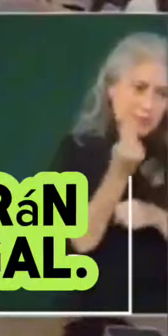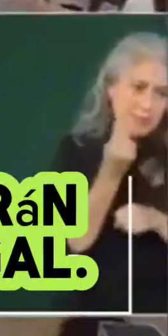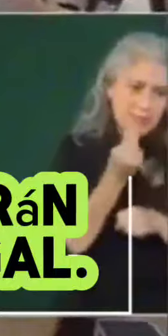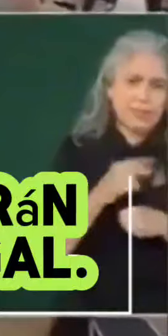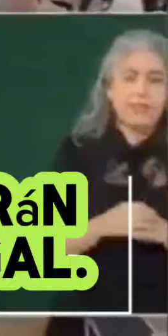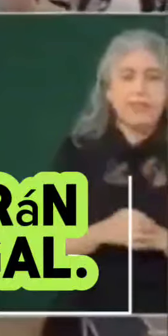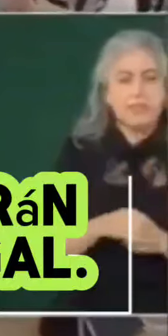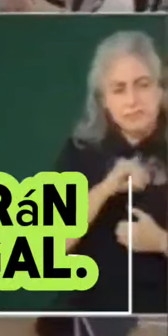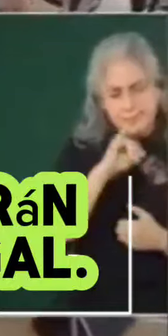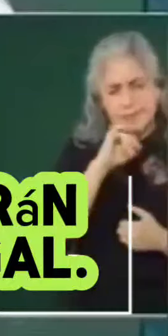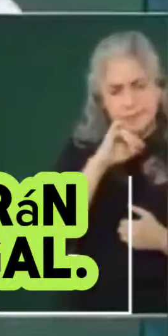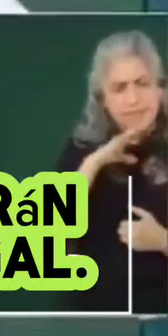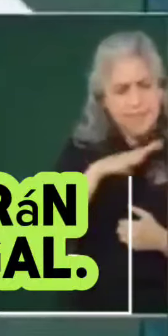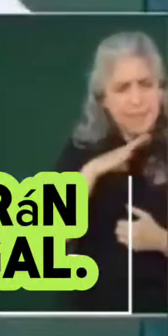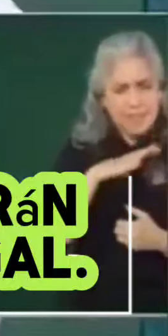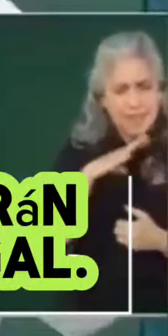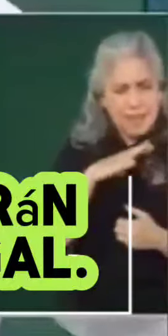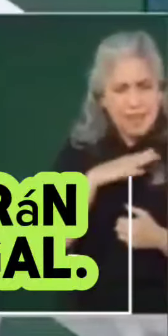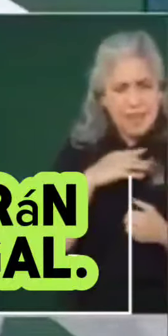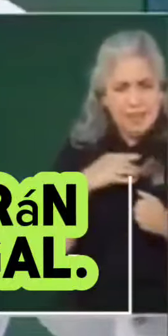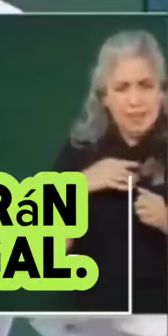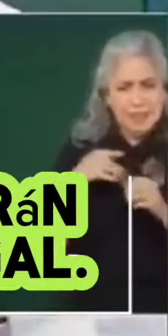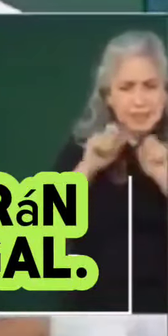imágenes. Acuérdense que